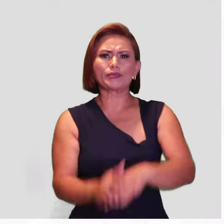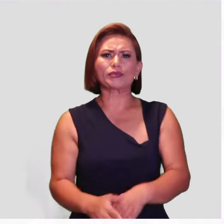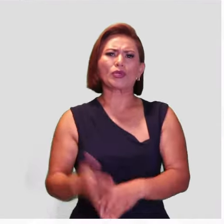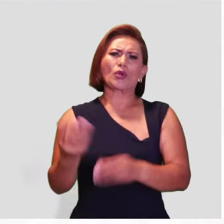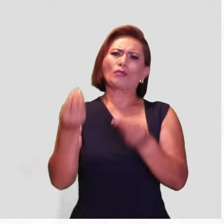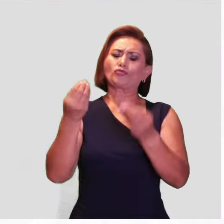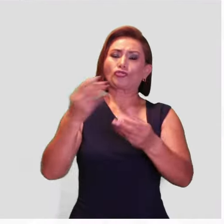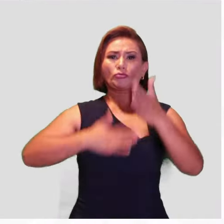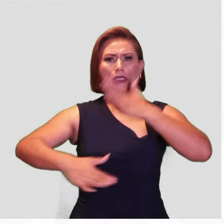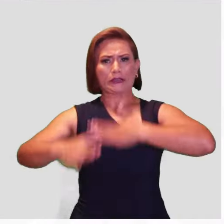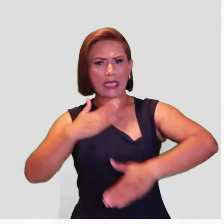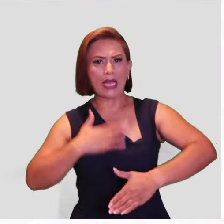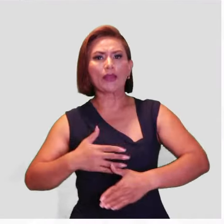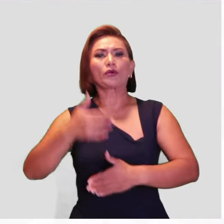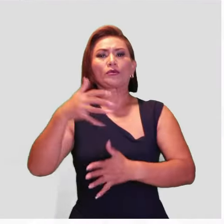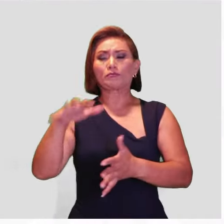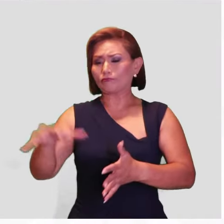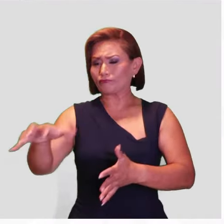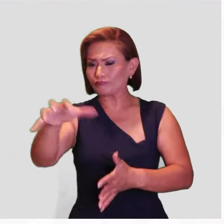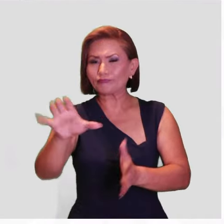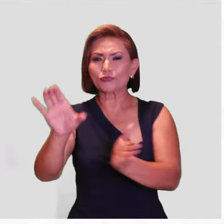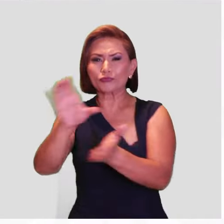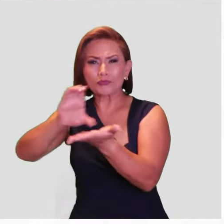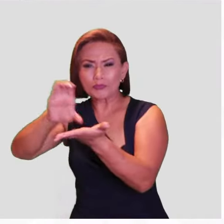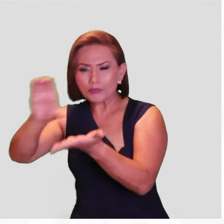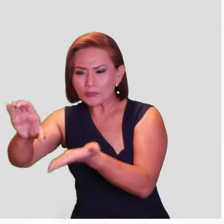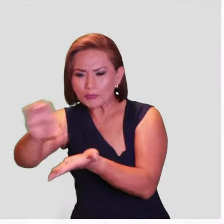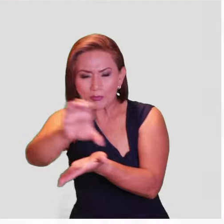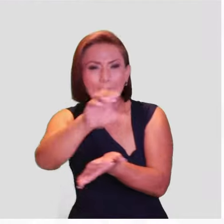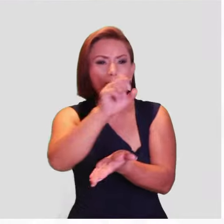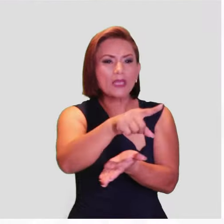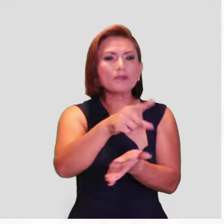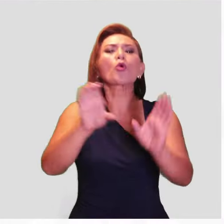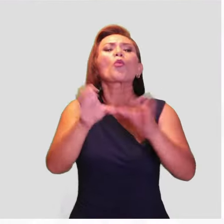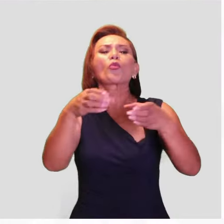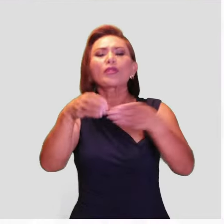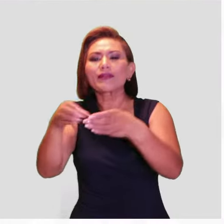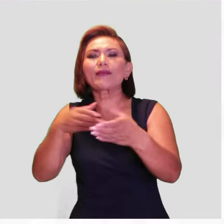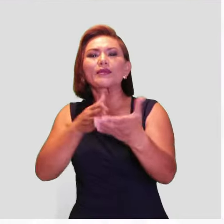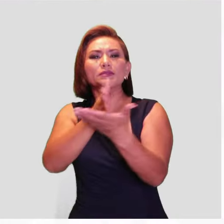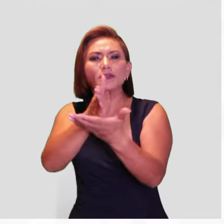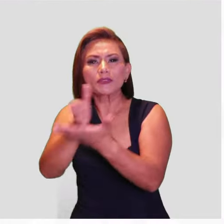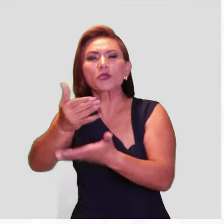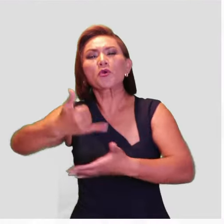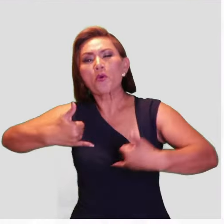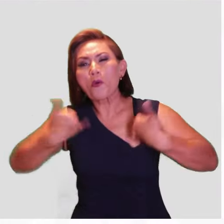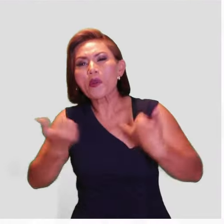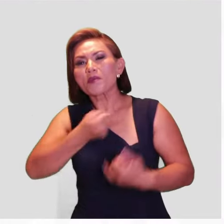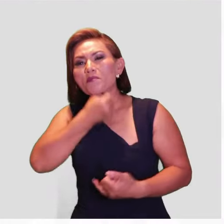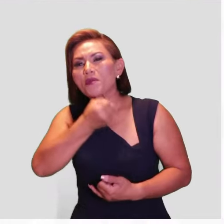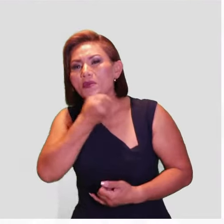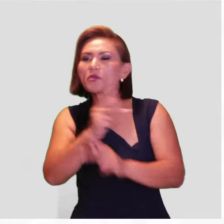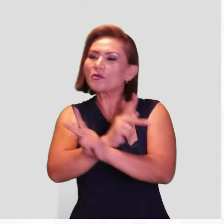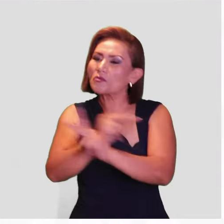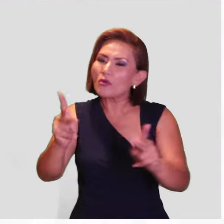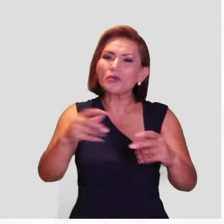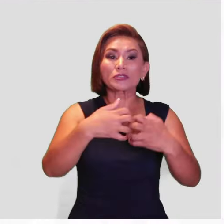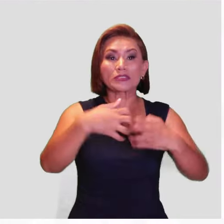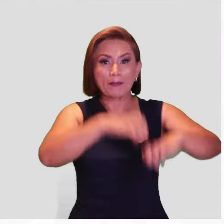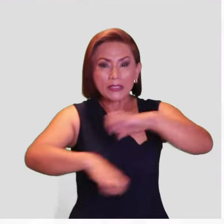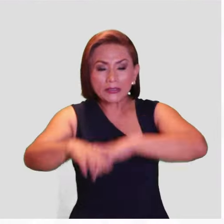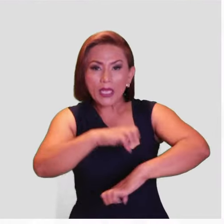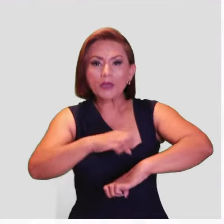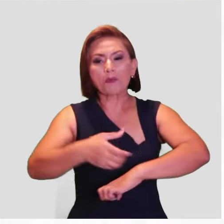nuestro querido San Juan, pero también en nuestras hermosas comunidades. Lo mismo con jóvenes que con adultos mayores, con empresarios y trabajadores del